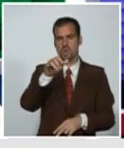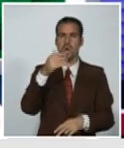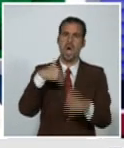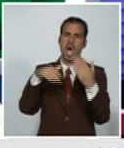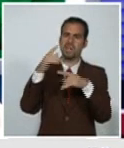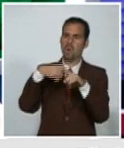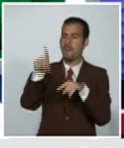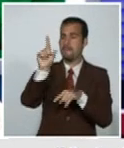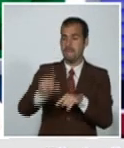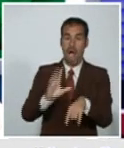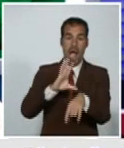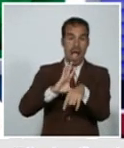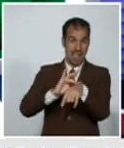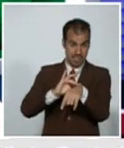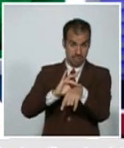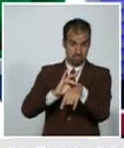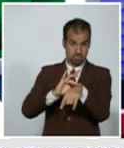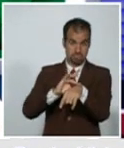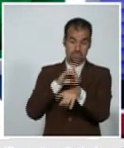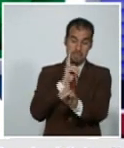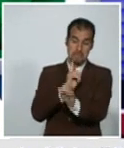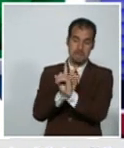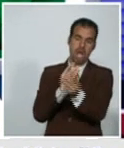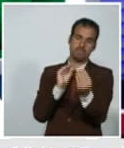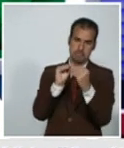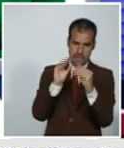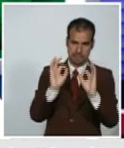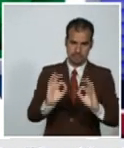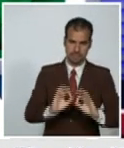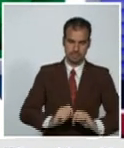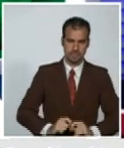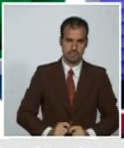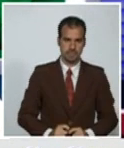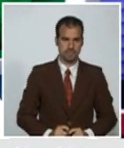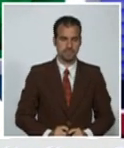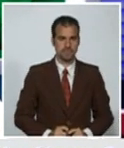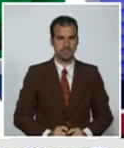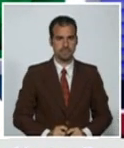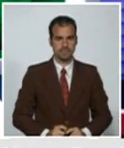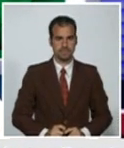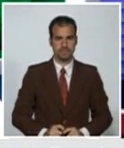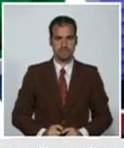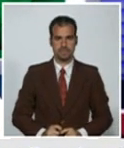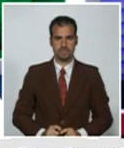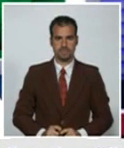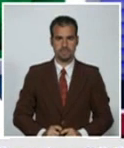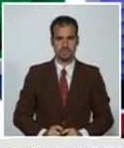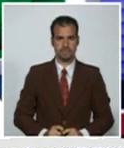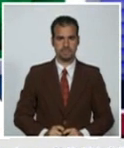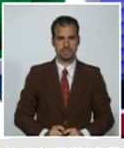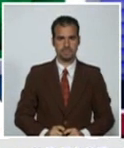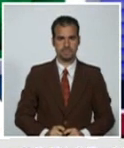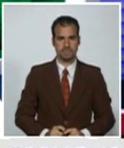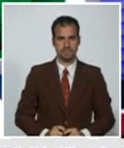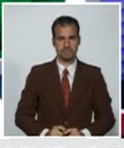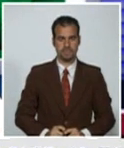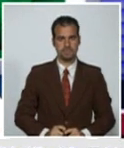confirmado ya previamente y que, no obstante tener una edad relativamente